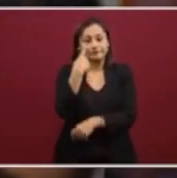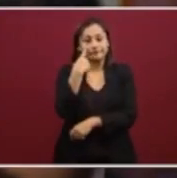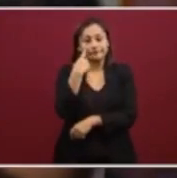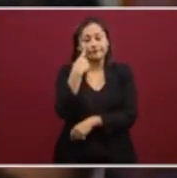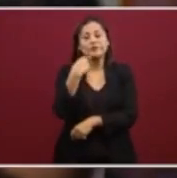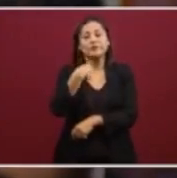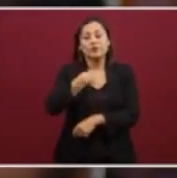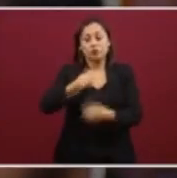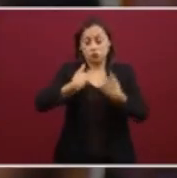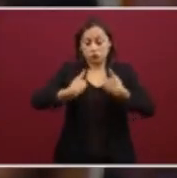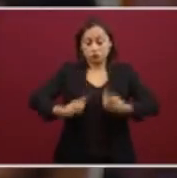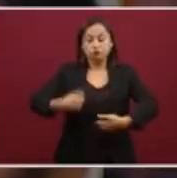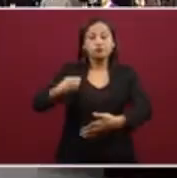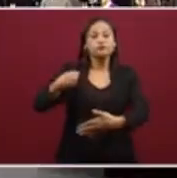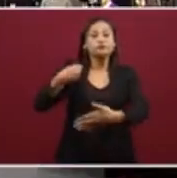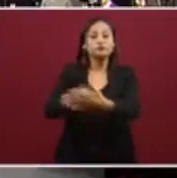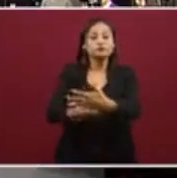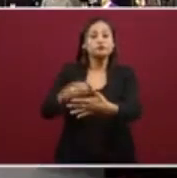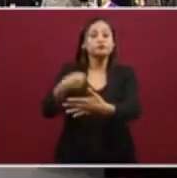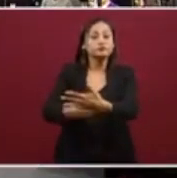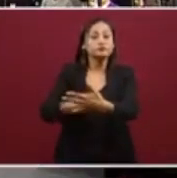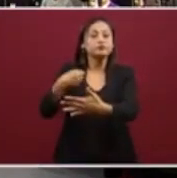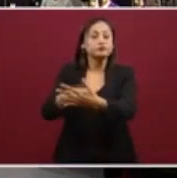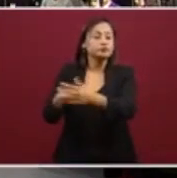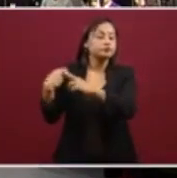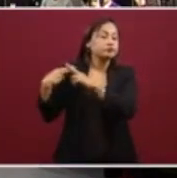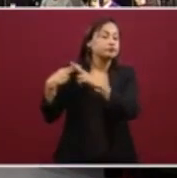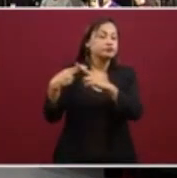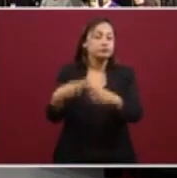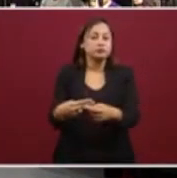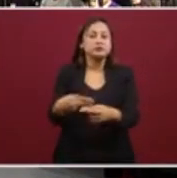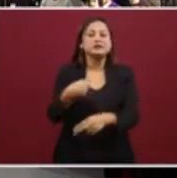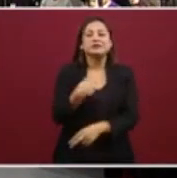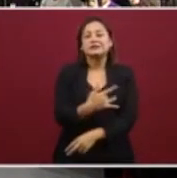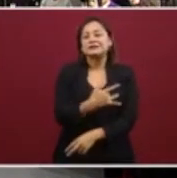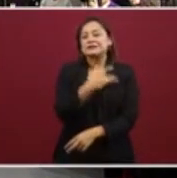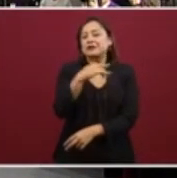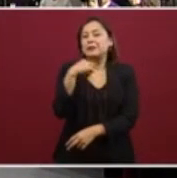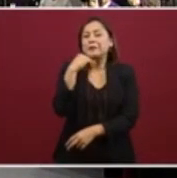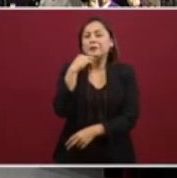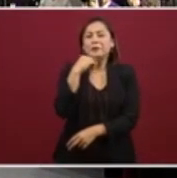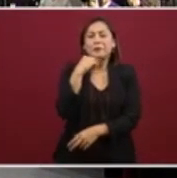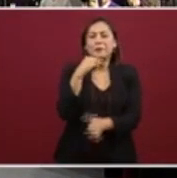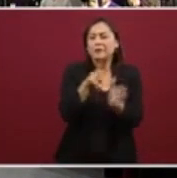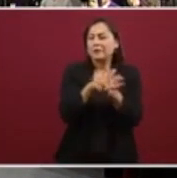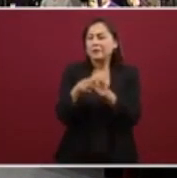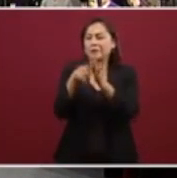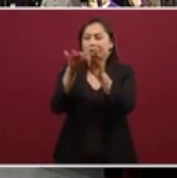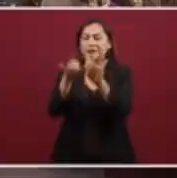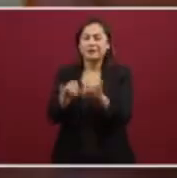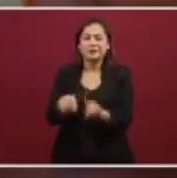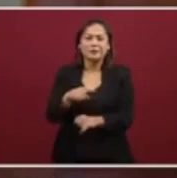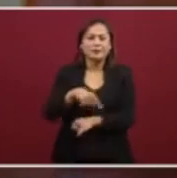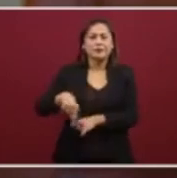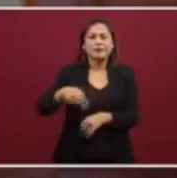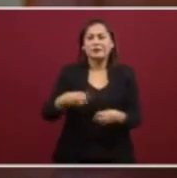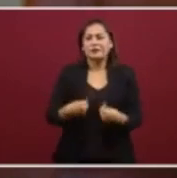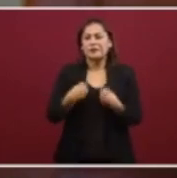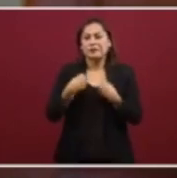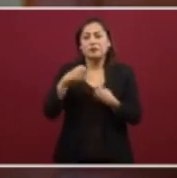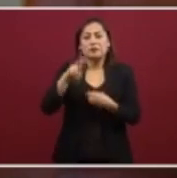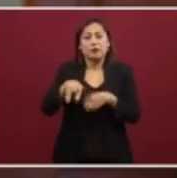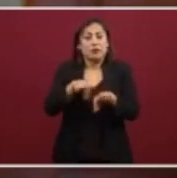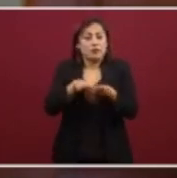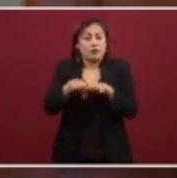preocupa lo que vivimos nosotros, quienes ejercemos este maravilloso trabajo, que está pisoteado.